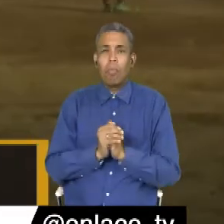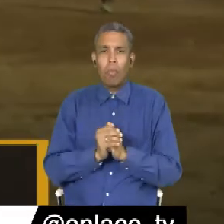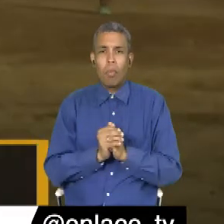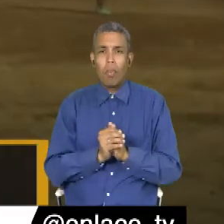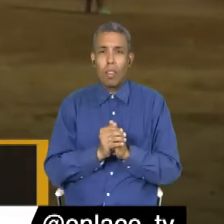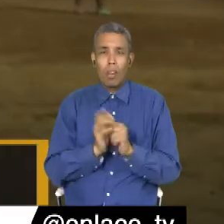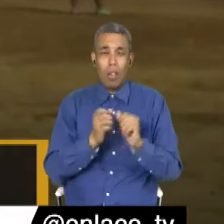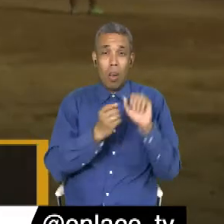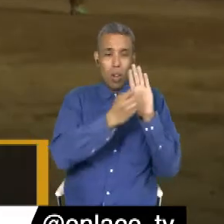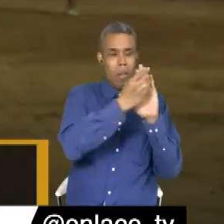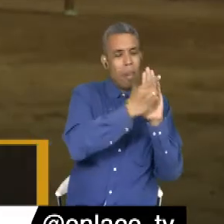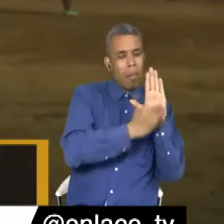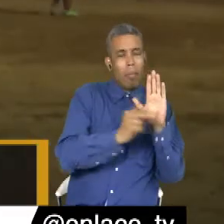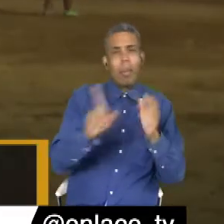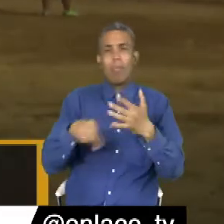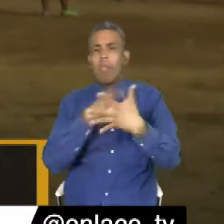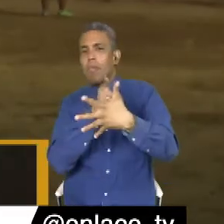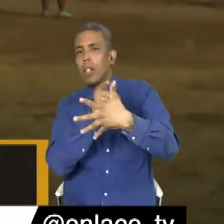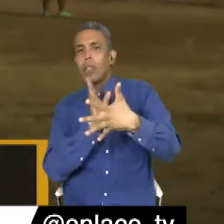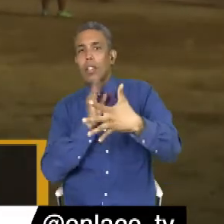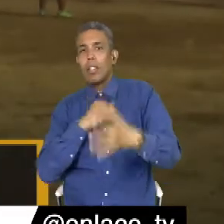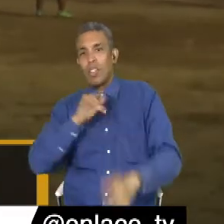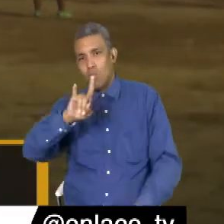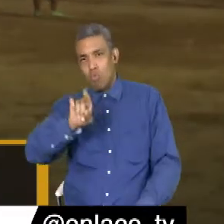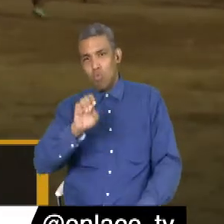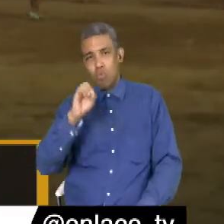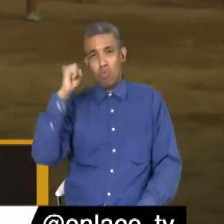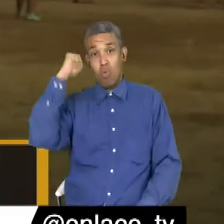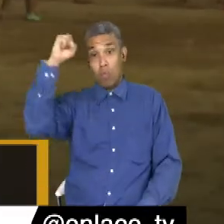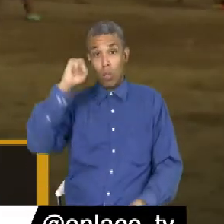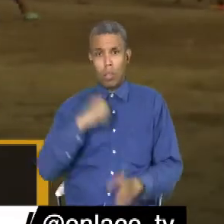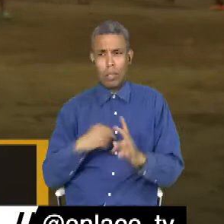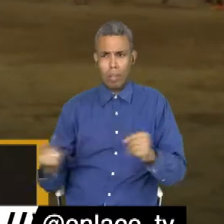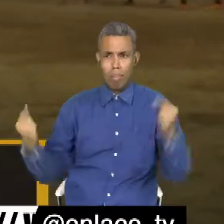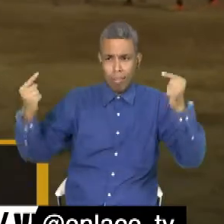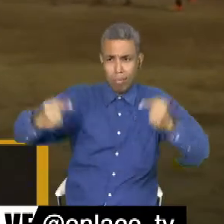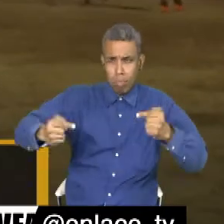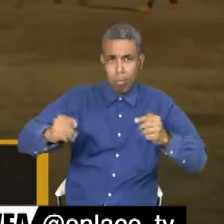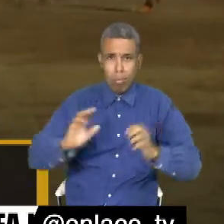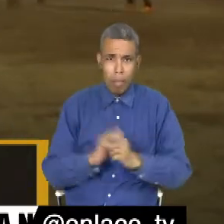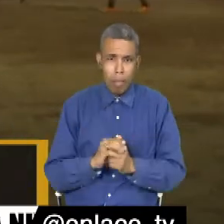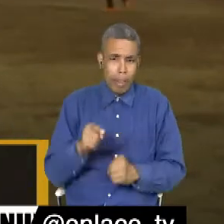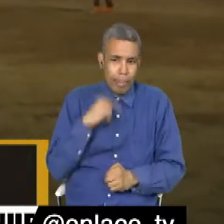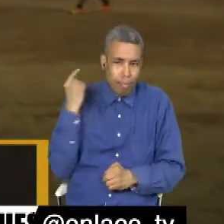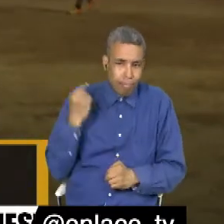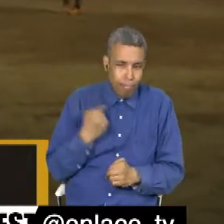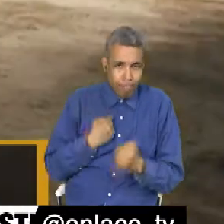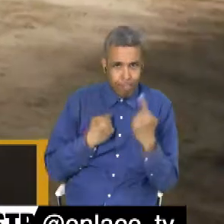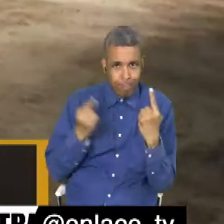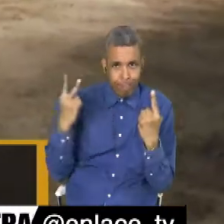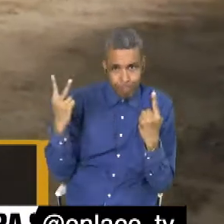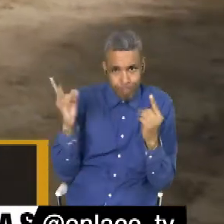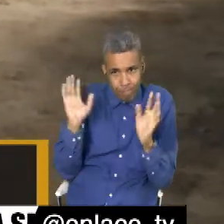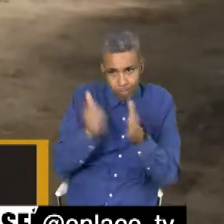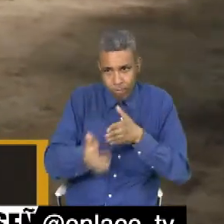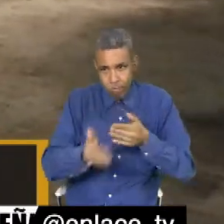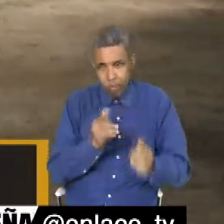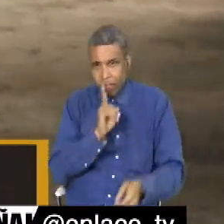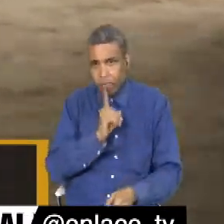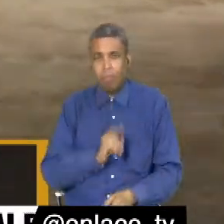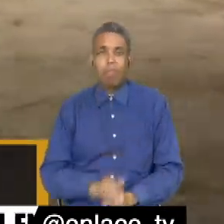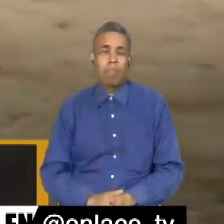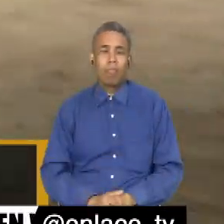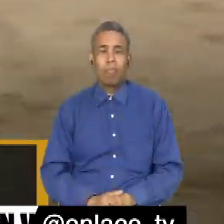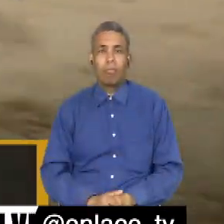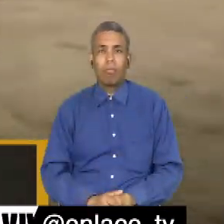Sindical Obrera, pero como se puede dar cuenta, un partido bastante difícil, vamos perdiendo 2-1 y buena competición. Este tercer campeonato es